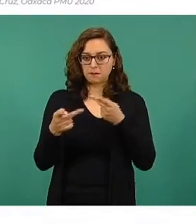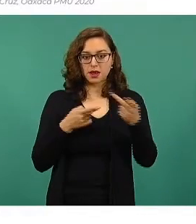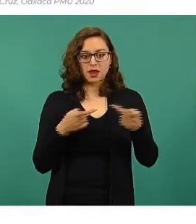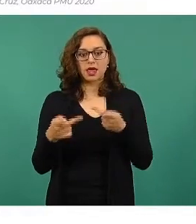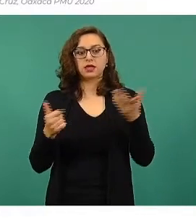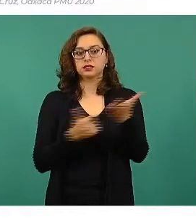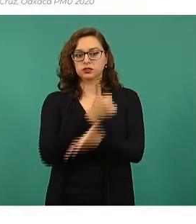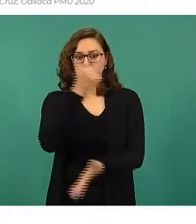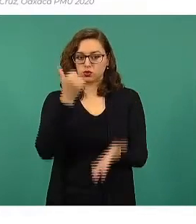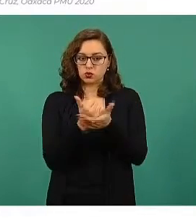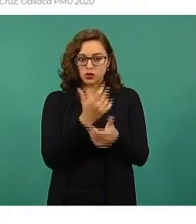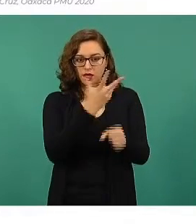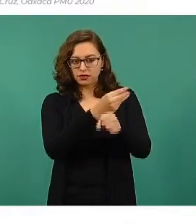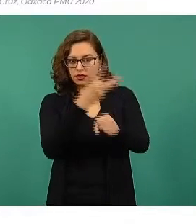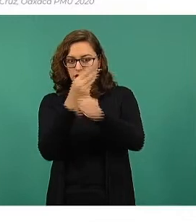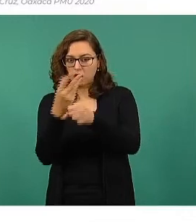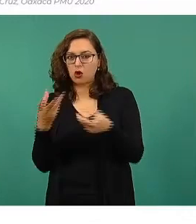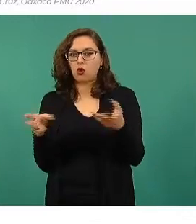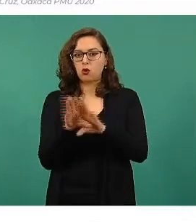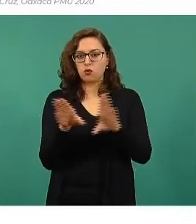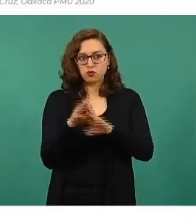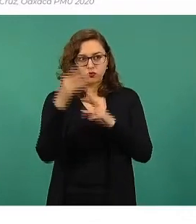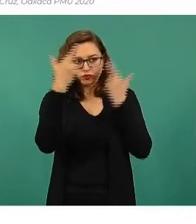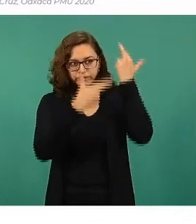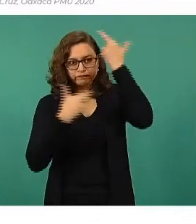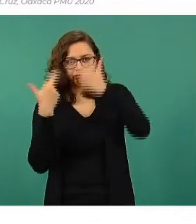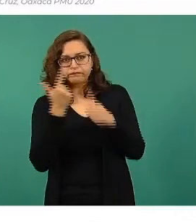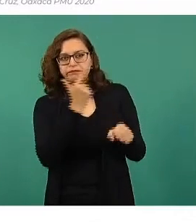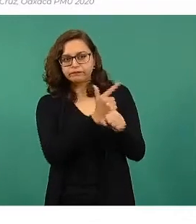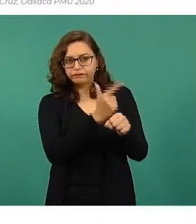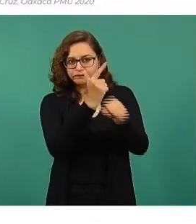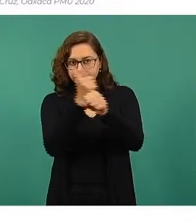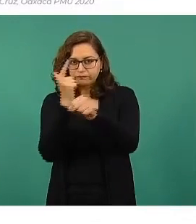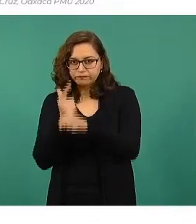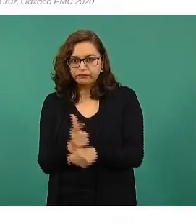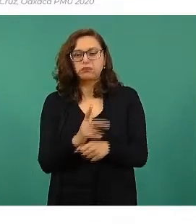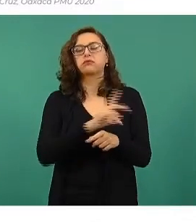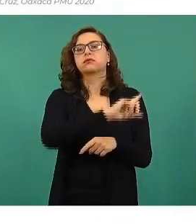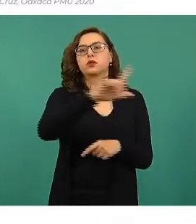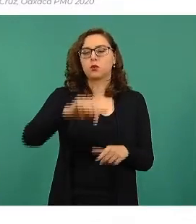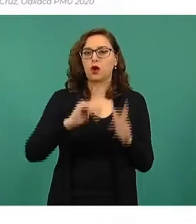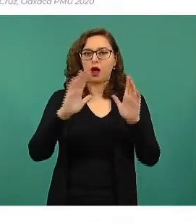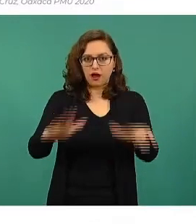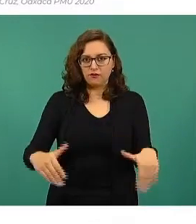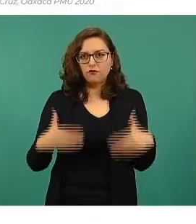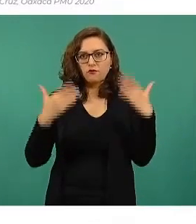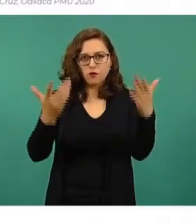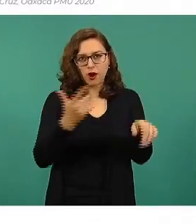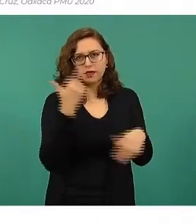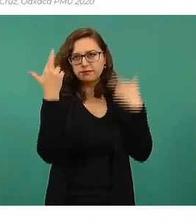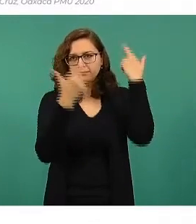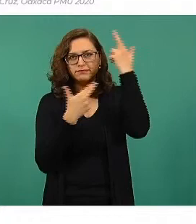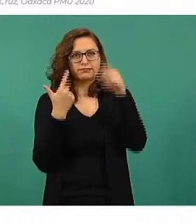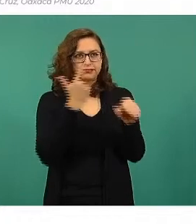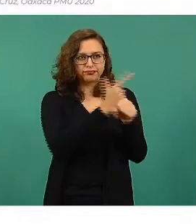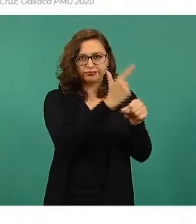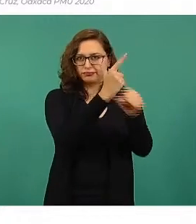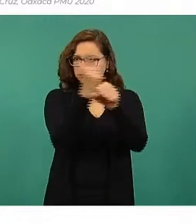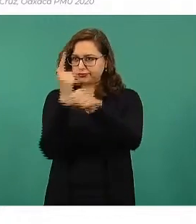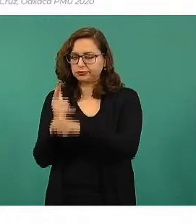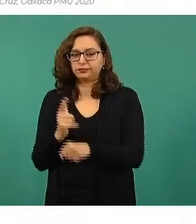urbanas, se hace un diagnóstico en gabinete, se hace un diagnóstico en campo. Posteriormente, realizamos un proceso